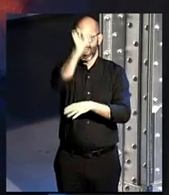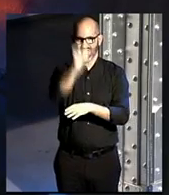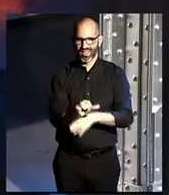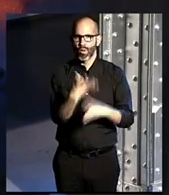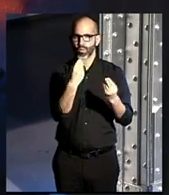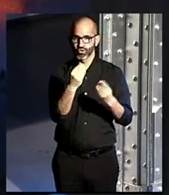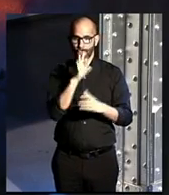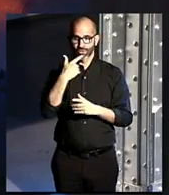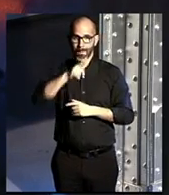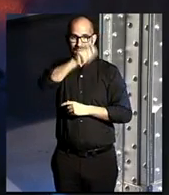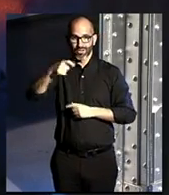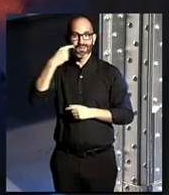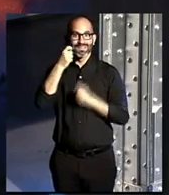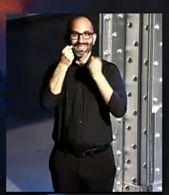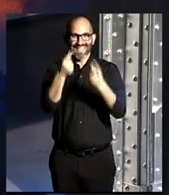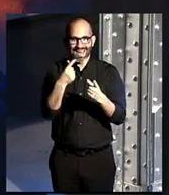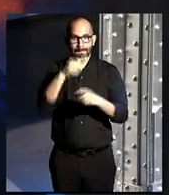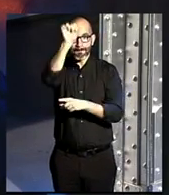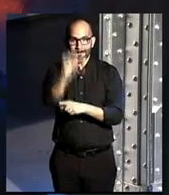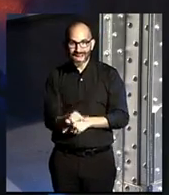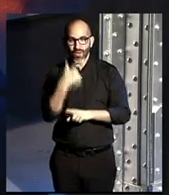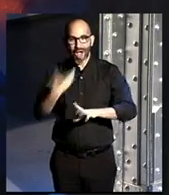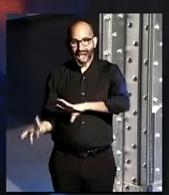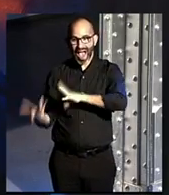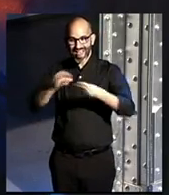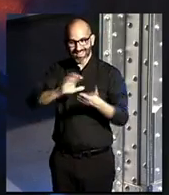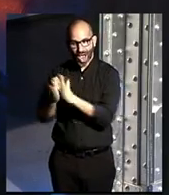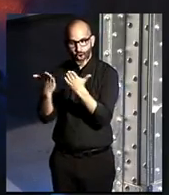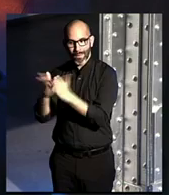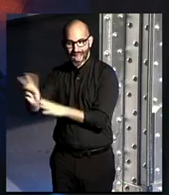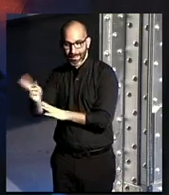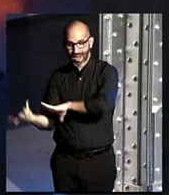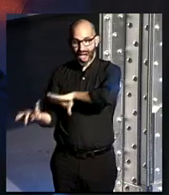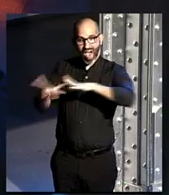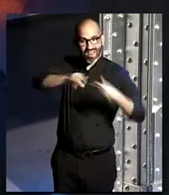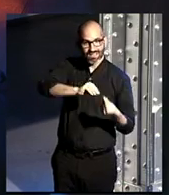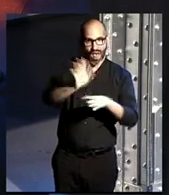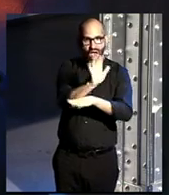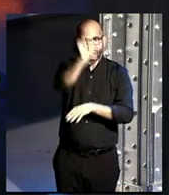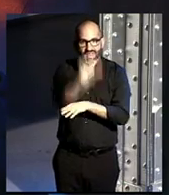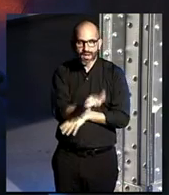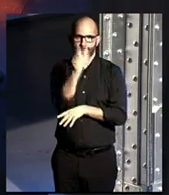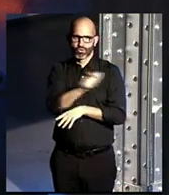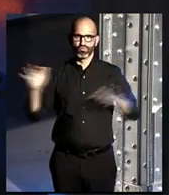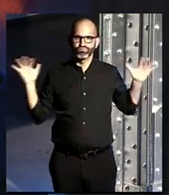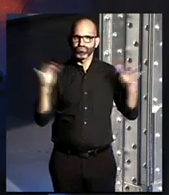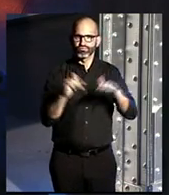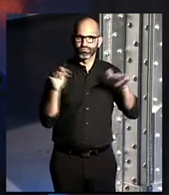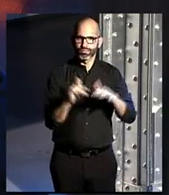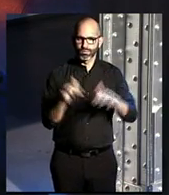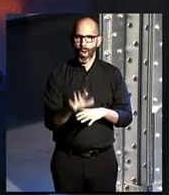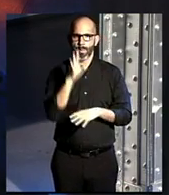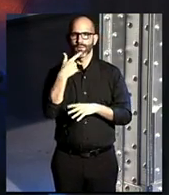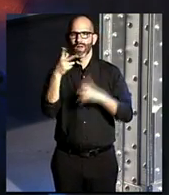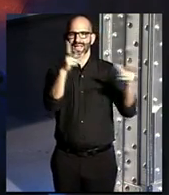en las películas. Ese es el punto, ¿no? Es que vale la pena, ¿no? Digamos, si no, Sí, no pero lo harían, mira, por ejemplo, una serie de